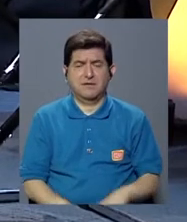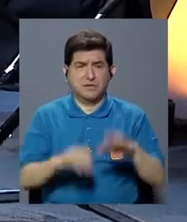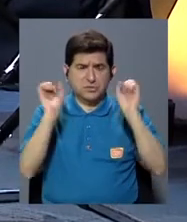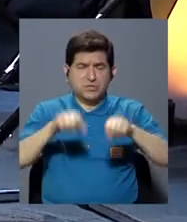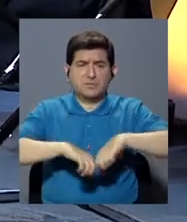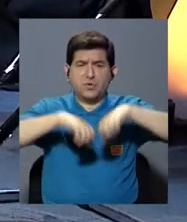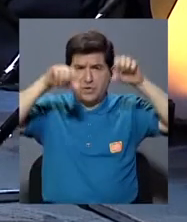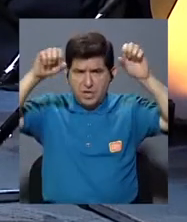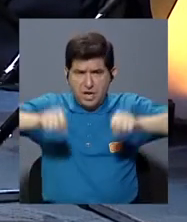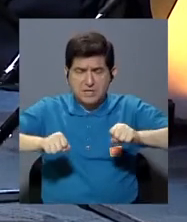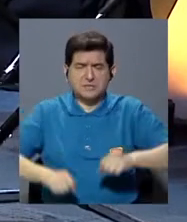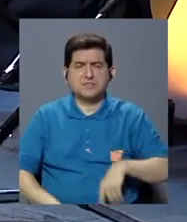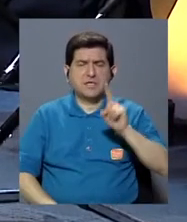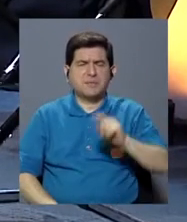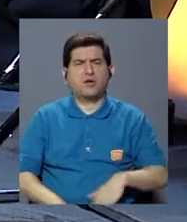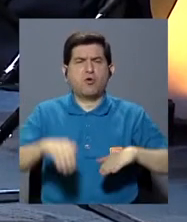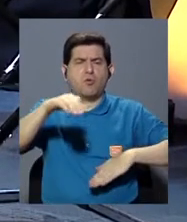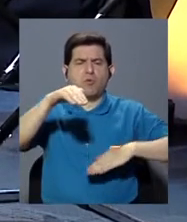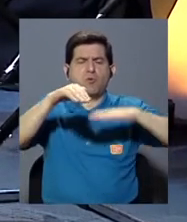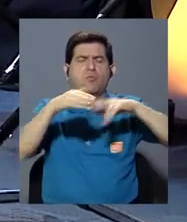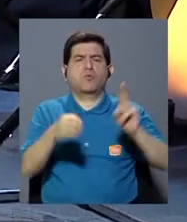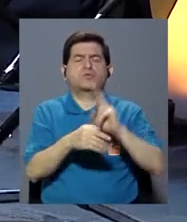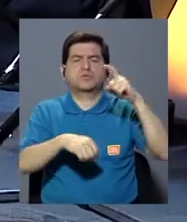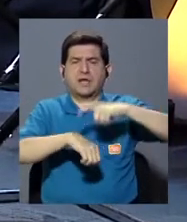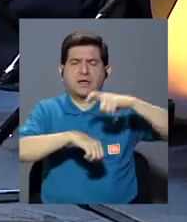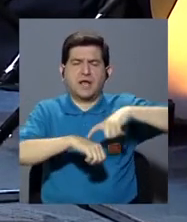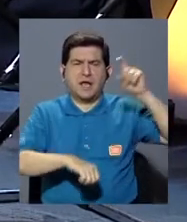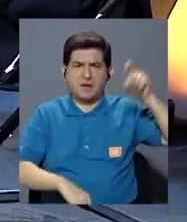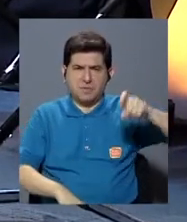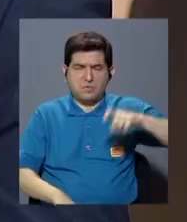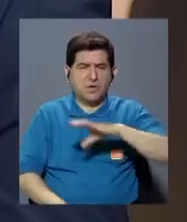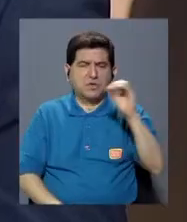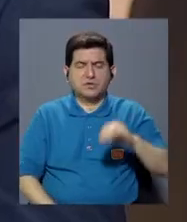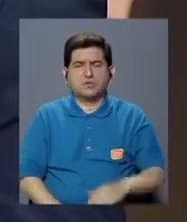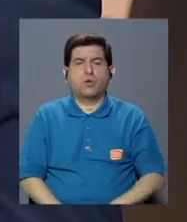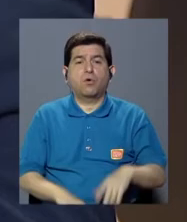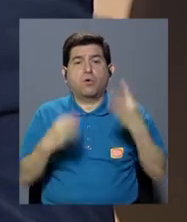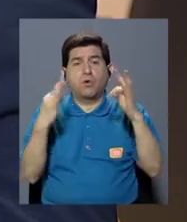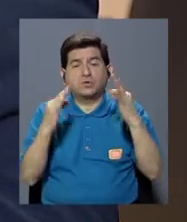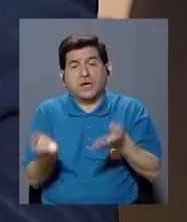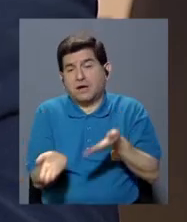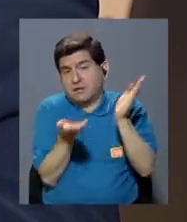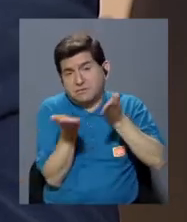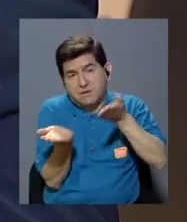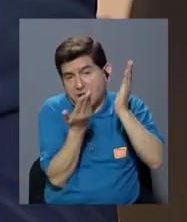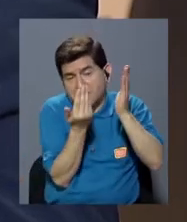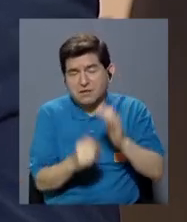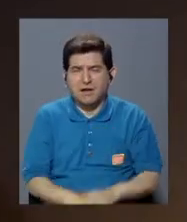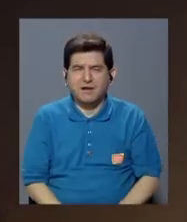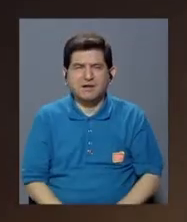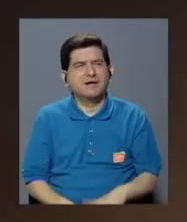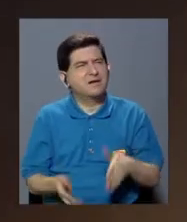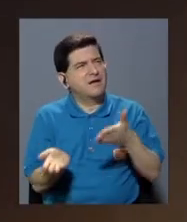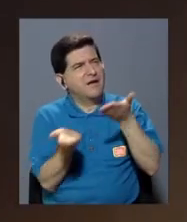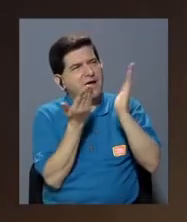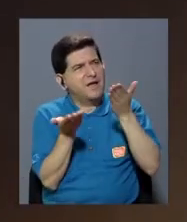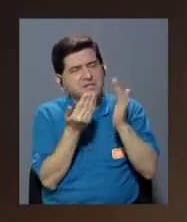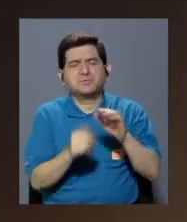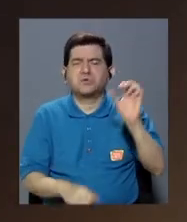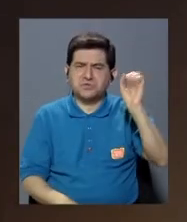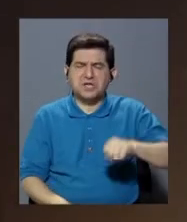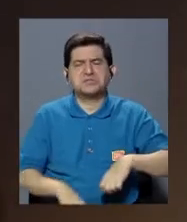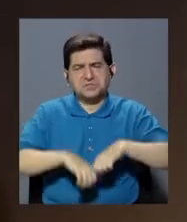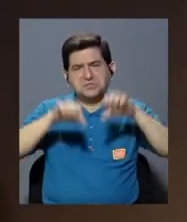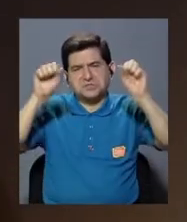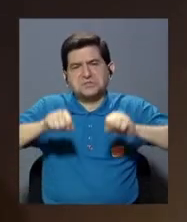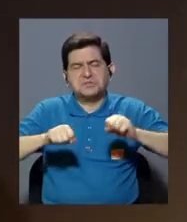se puede tomar el sistema como bodega y usarlo cuando necesita o generar cuando hay excedente. O exportar. O, bueno, exportar al